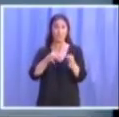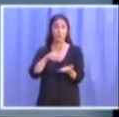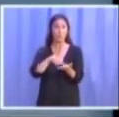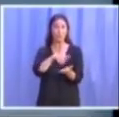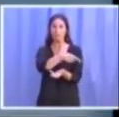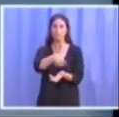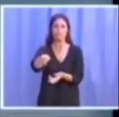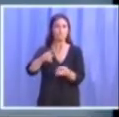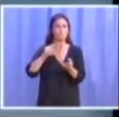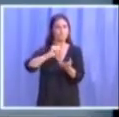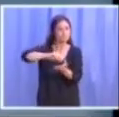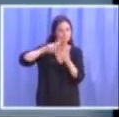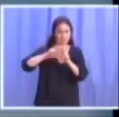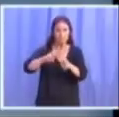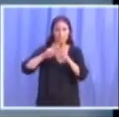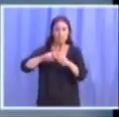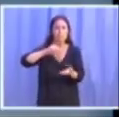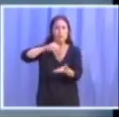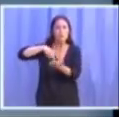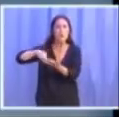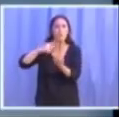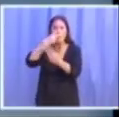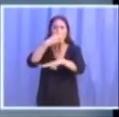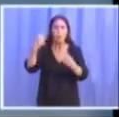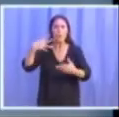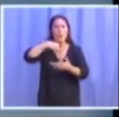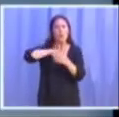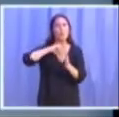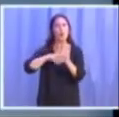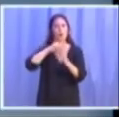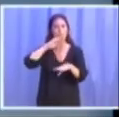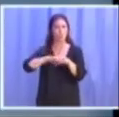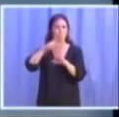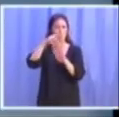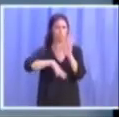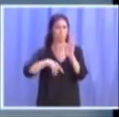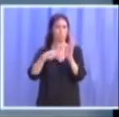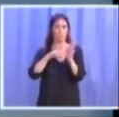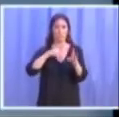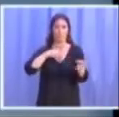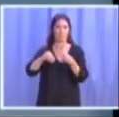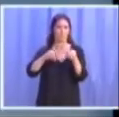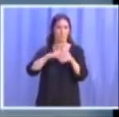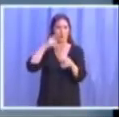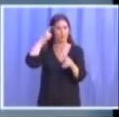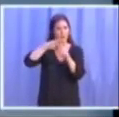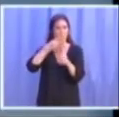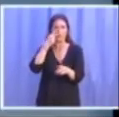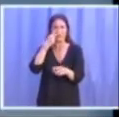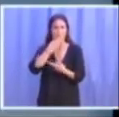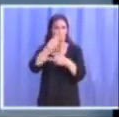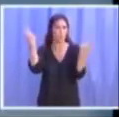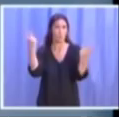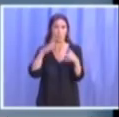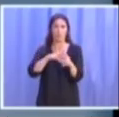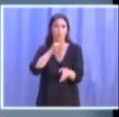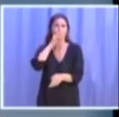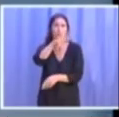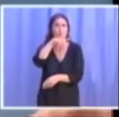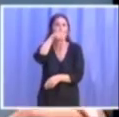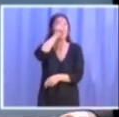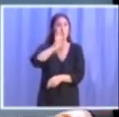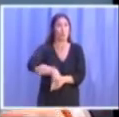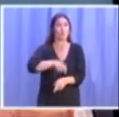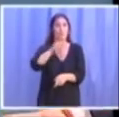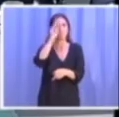analizar esos contratos públicos dentro de las leyes que tienen condiciones lesivas para el interés público y reclamar ante el Tribunal de Cuentas para que